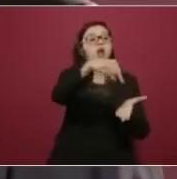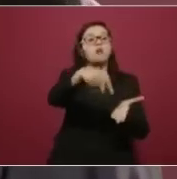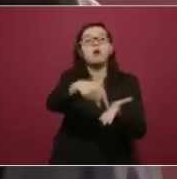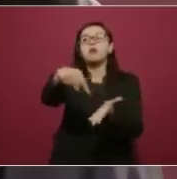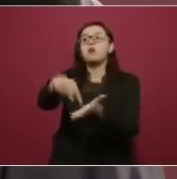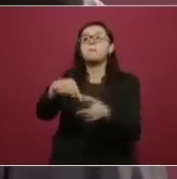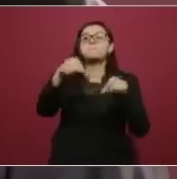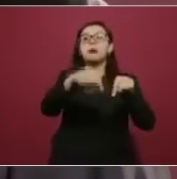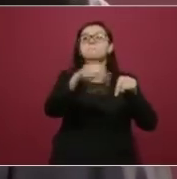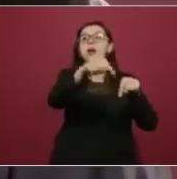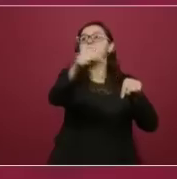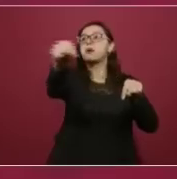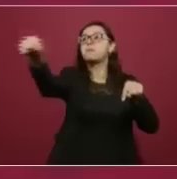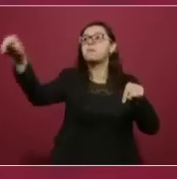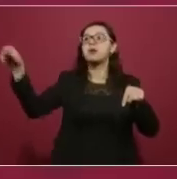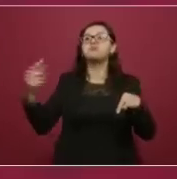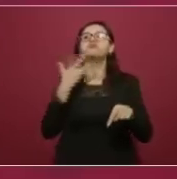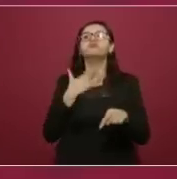gasolineras,